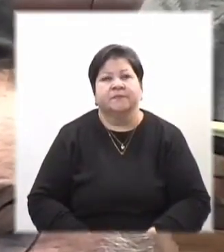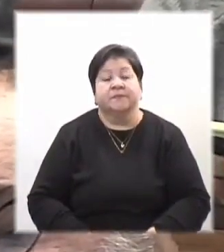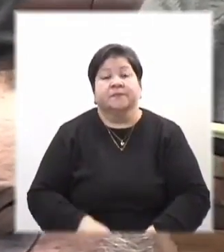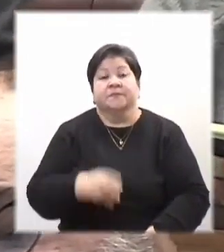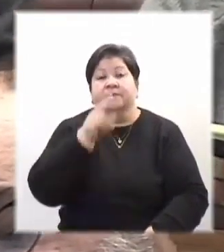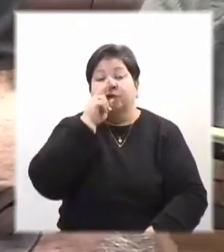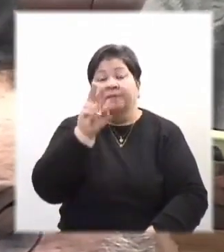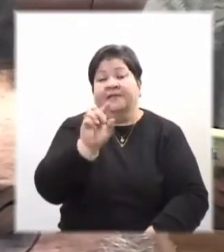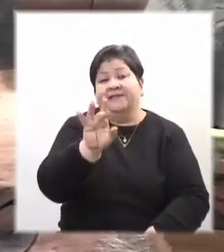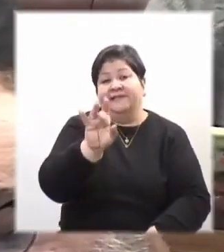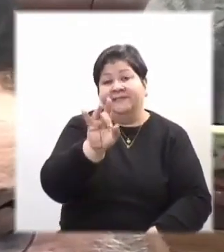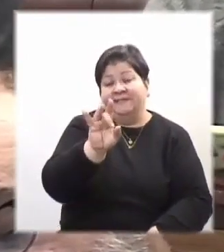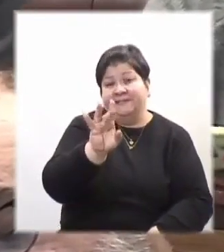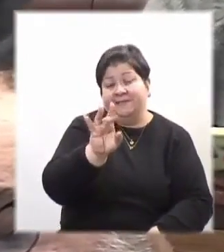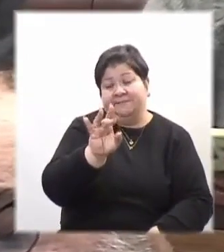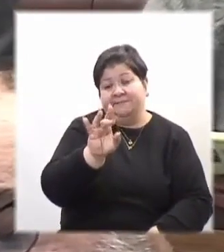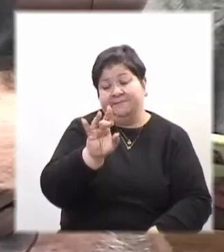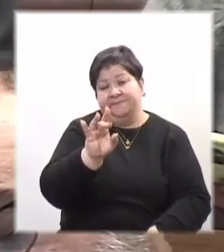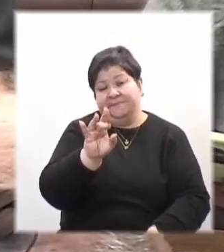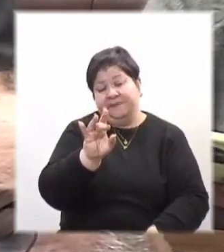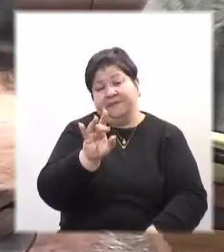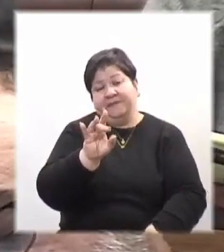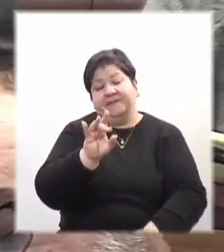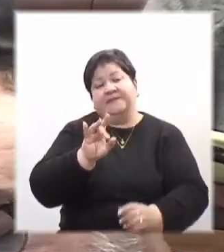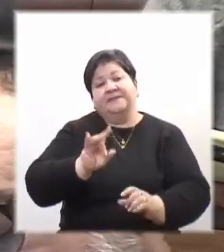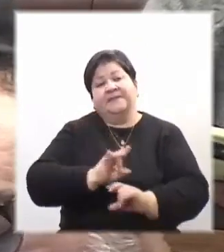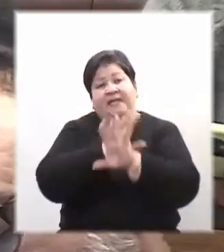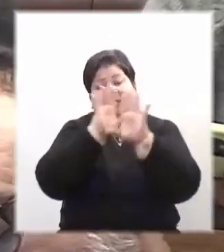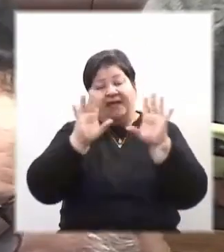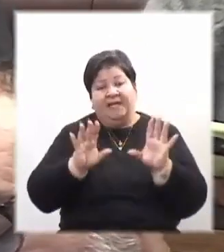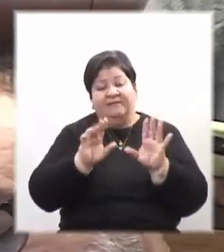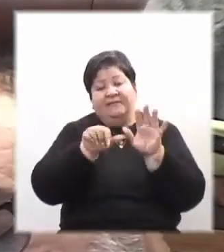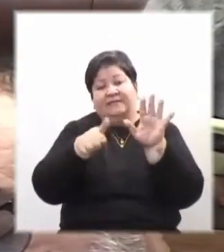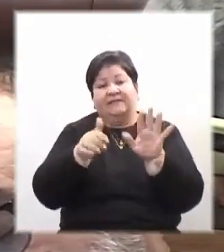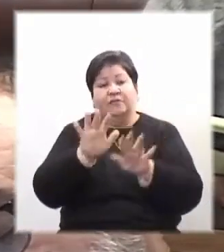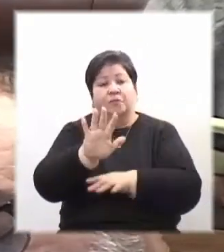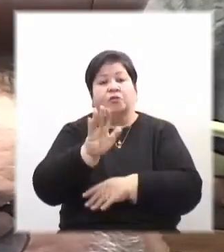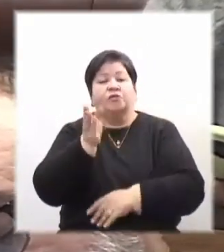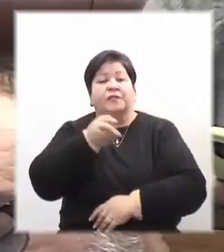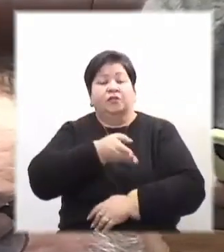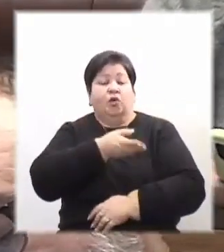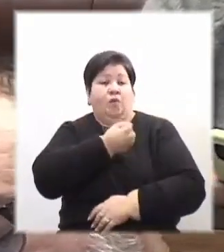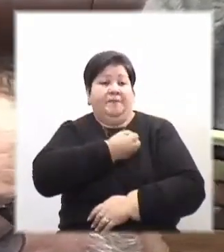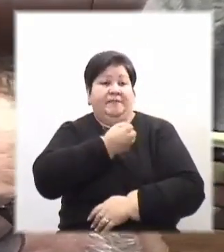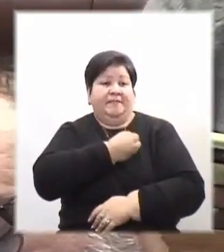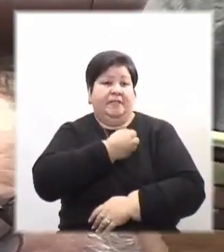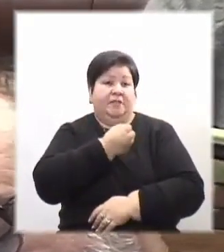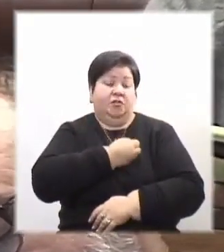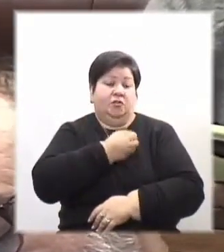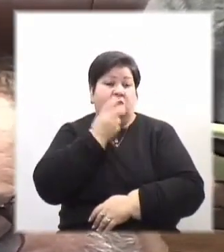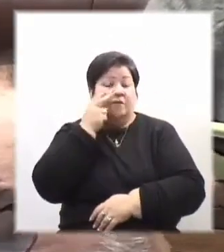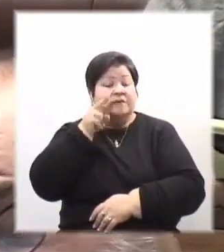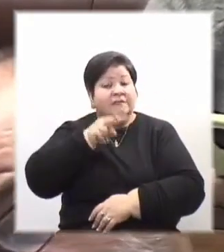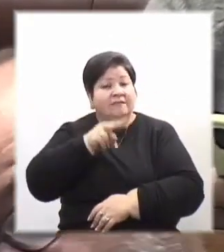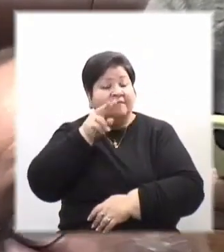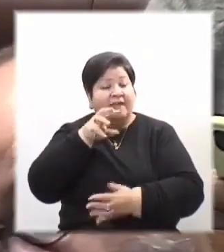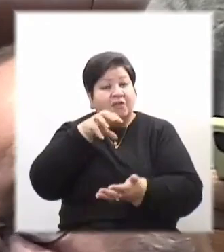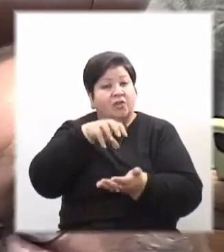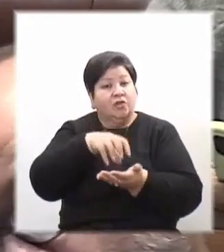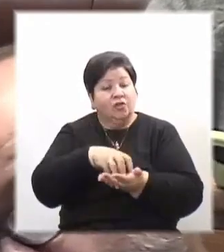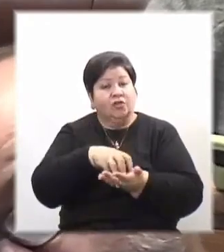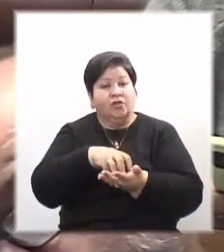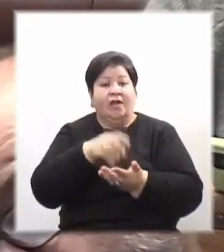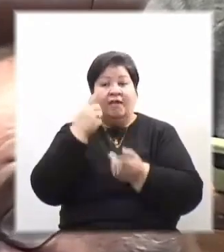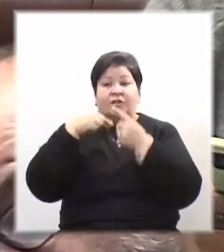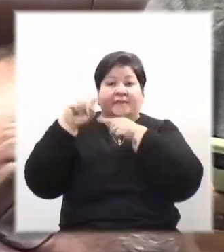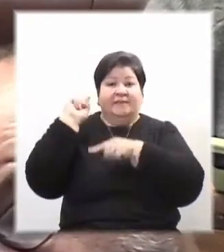en el 2015 presidente se aclaraban un 65% de los homicidios según el observatorio el año pasado